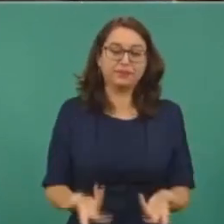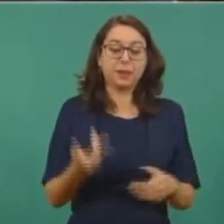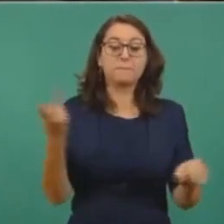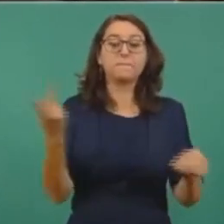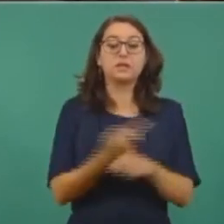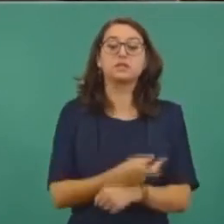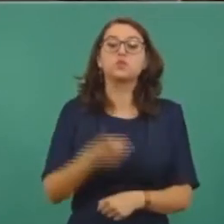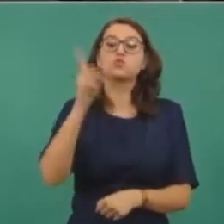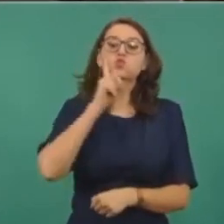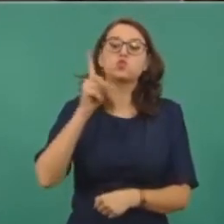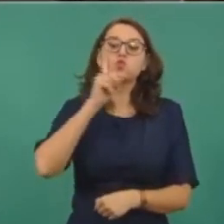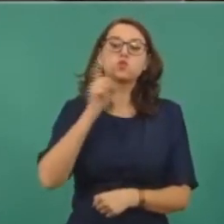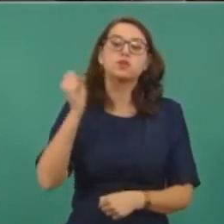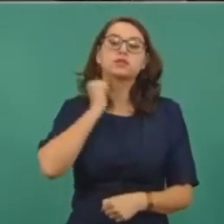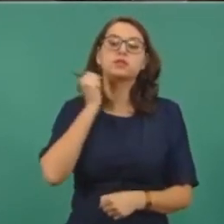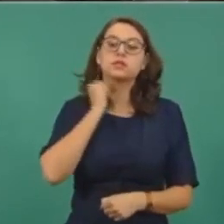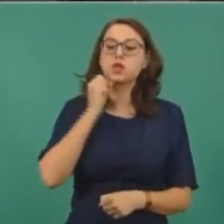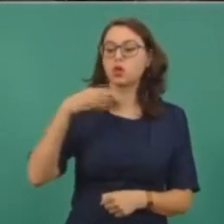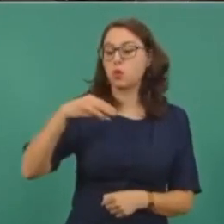Balboa